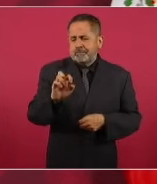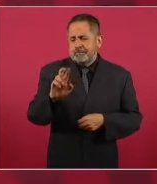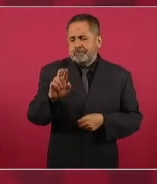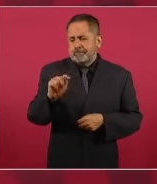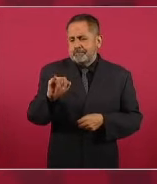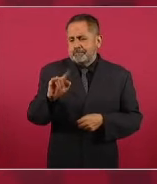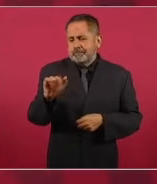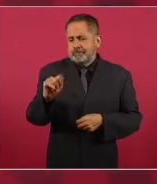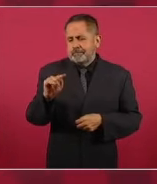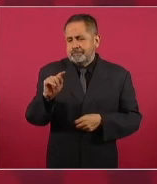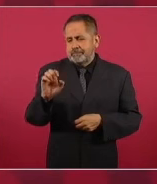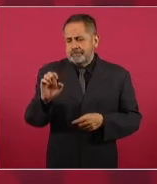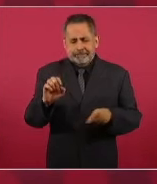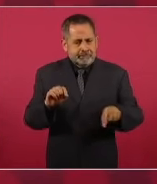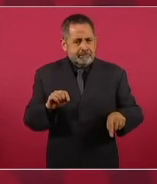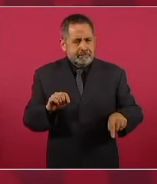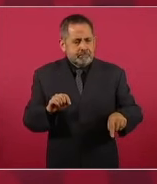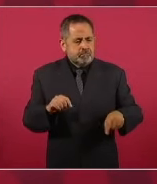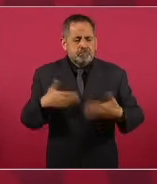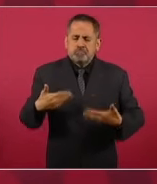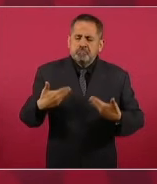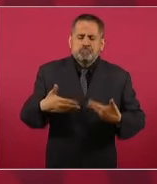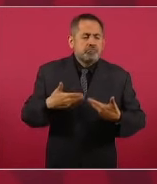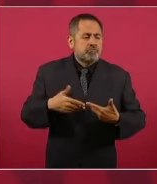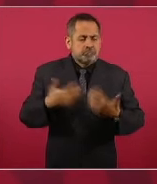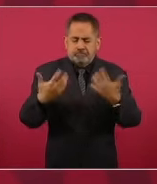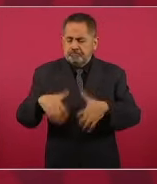y perdimos